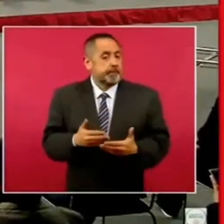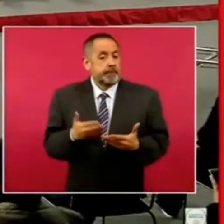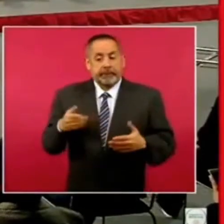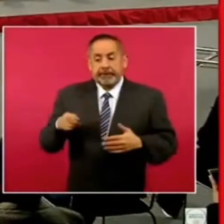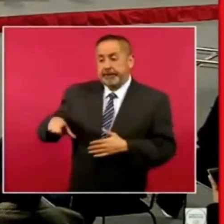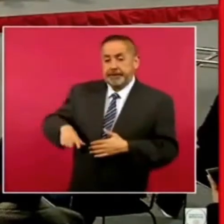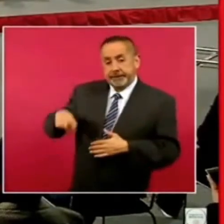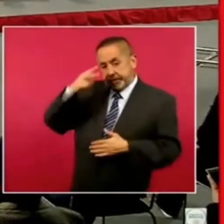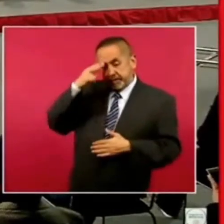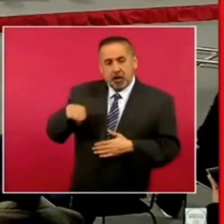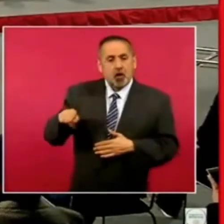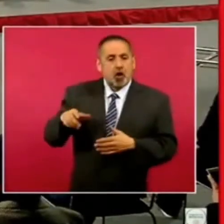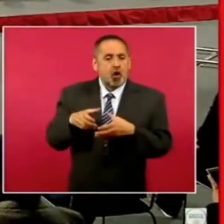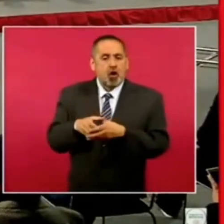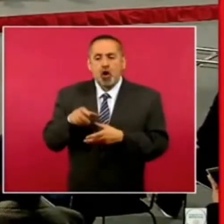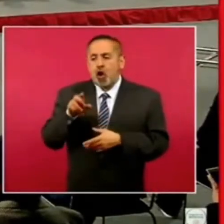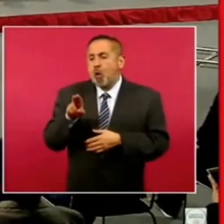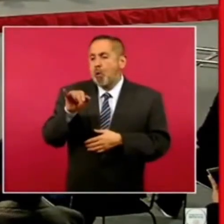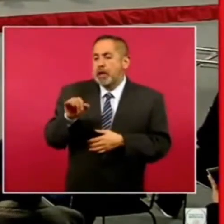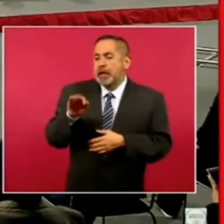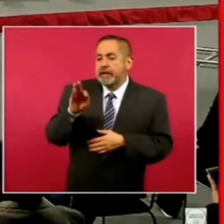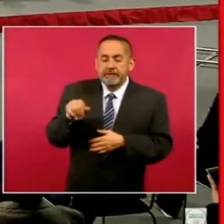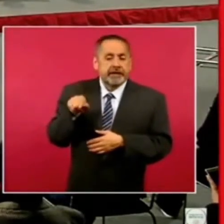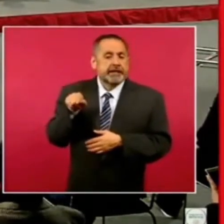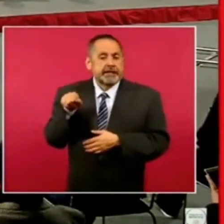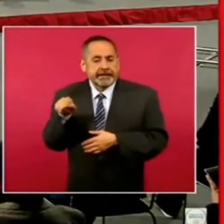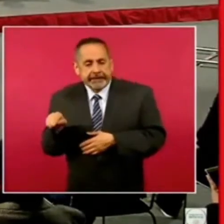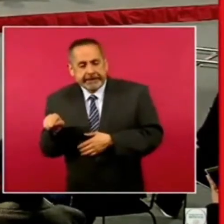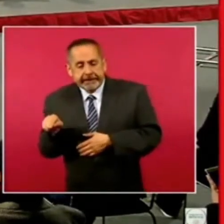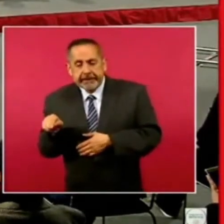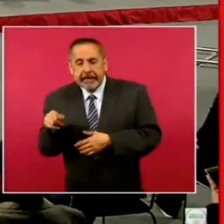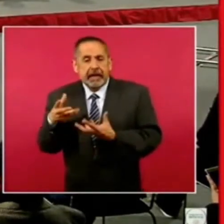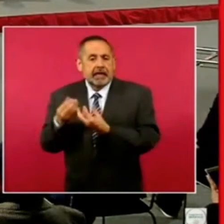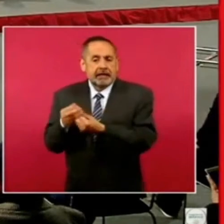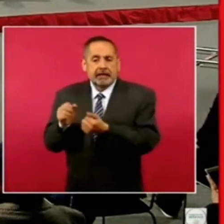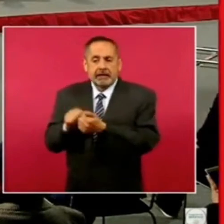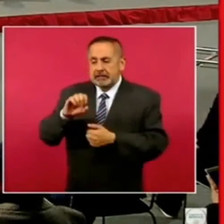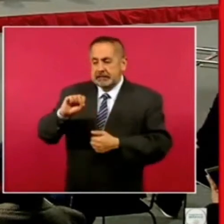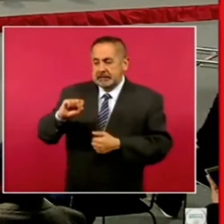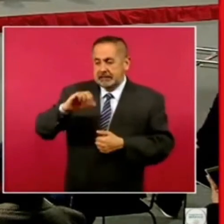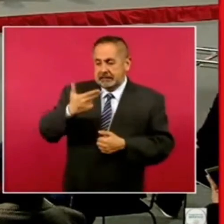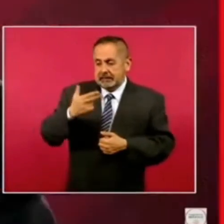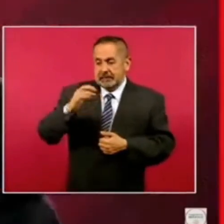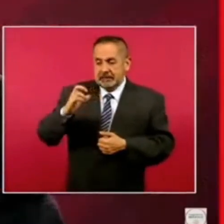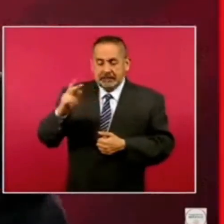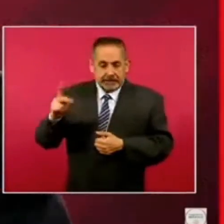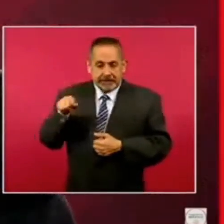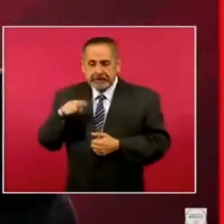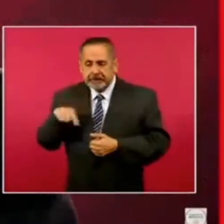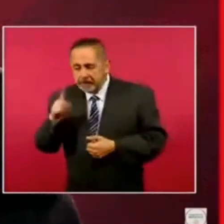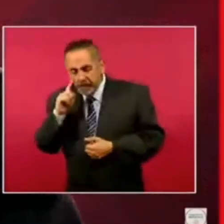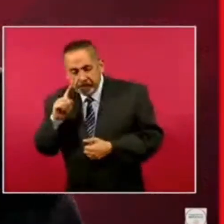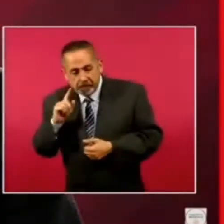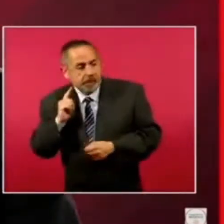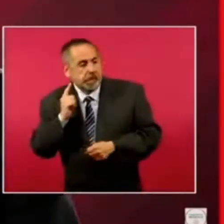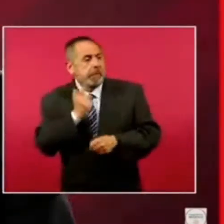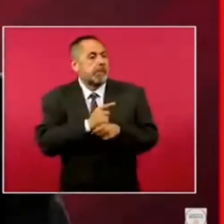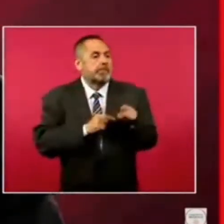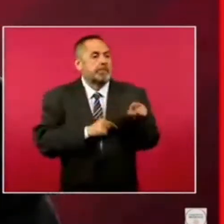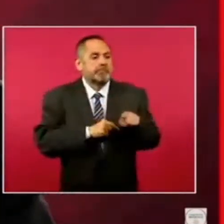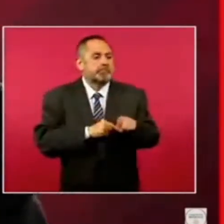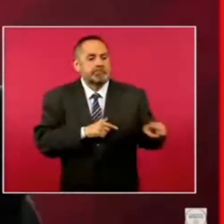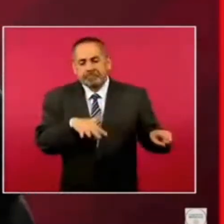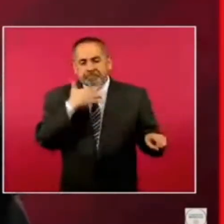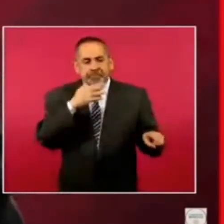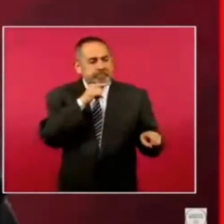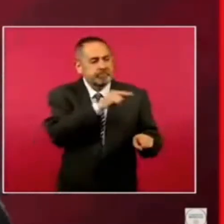la Unidad de Inteligencia Financiera de la Secretaría de Hacienda y Crédito Público, identificó la red de